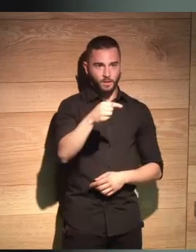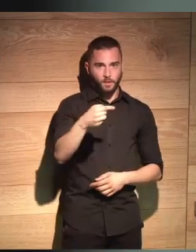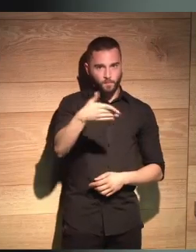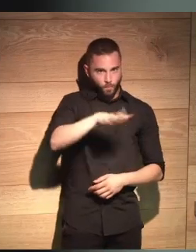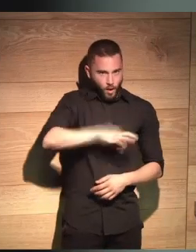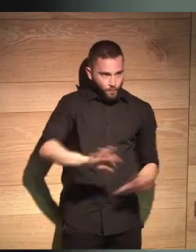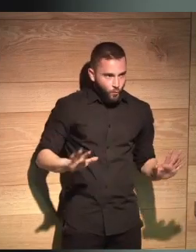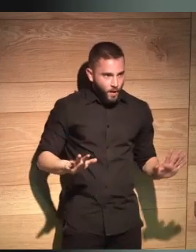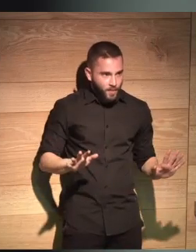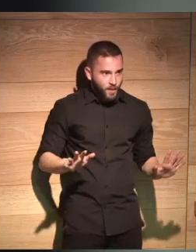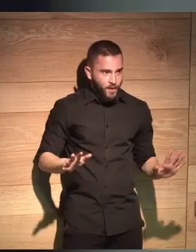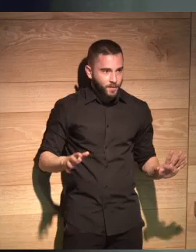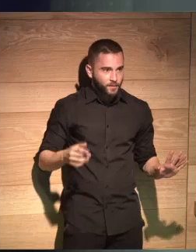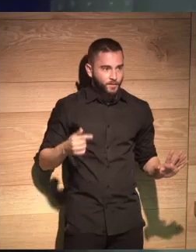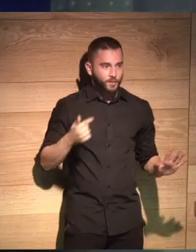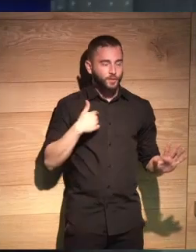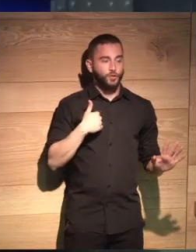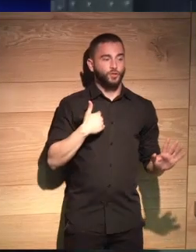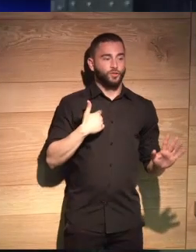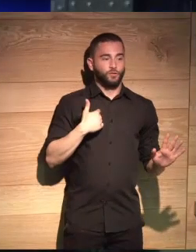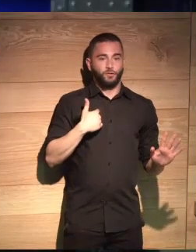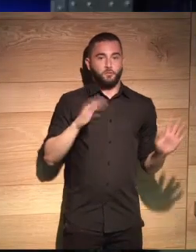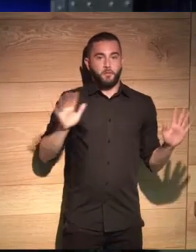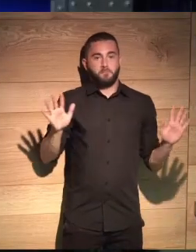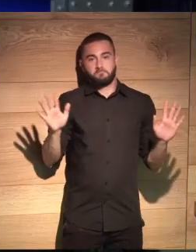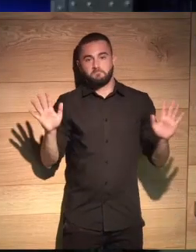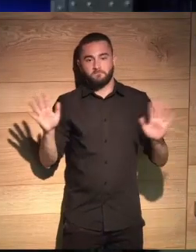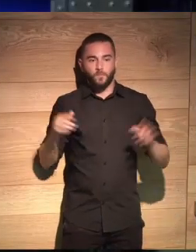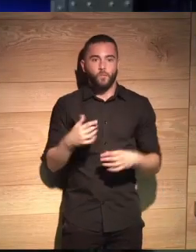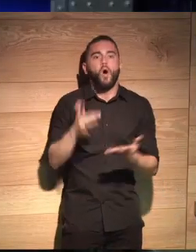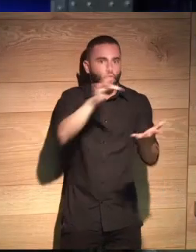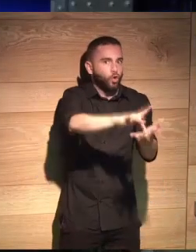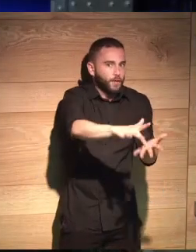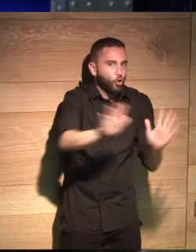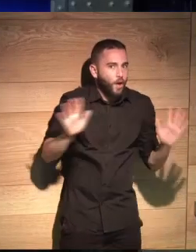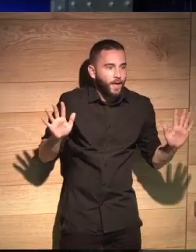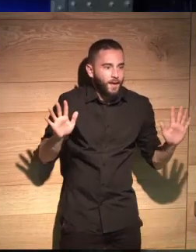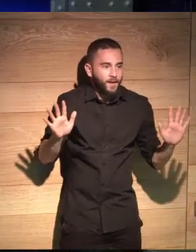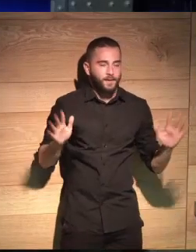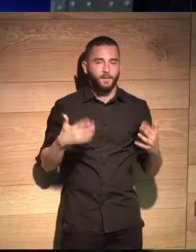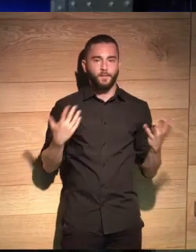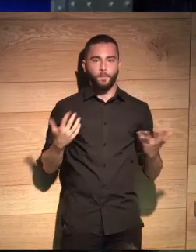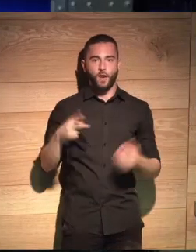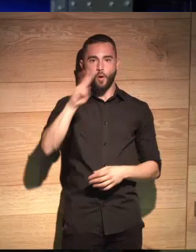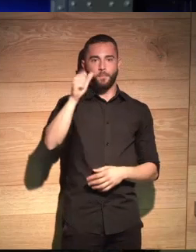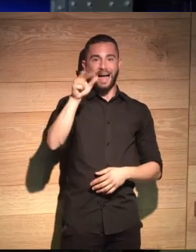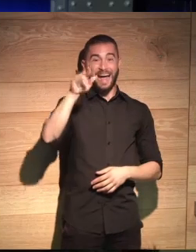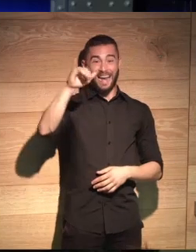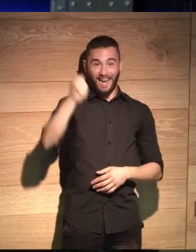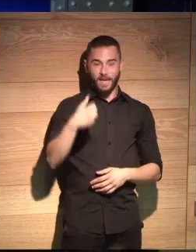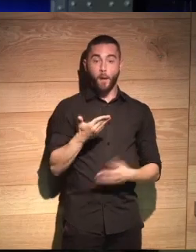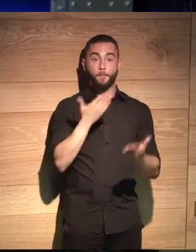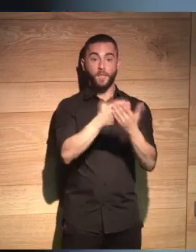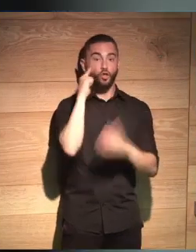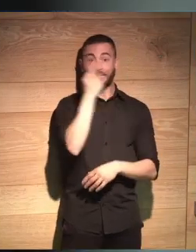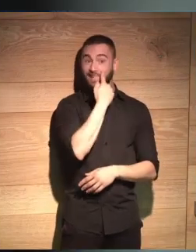Bueno, Creo que es un jefe apache, ¿no? no, cuando le toque. Pero te pido, Valeria, que cojas el